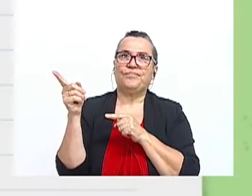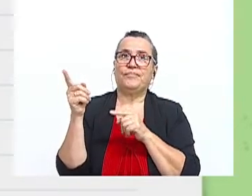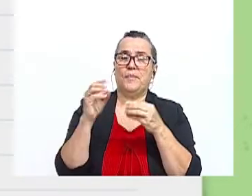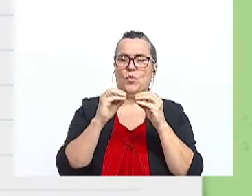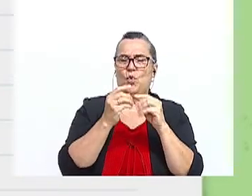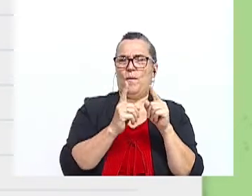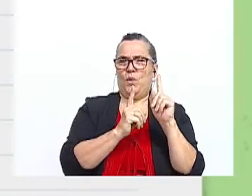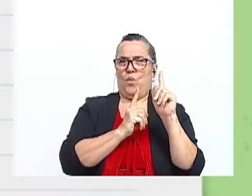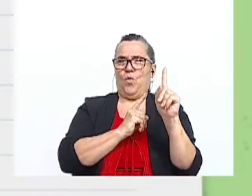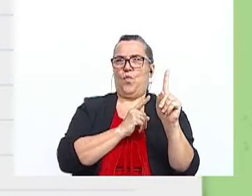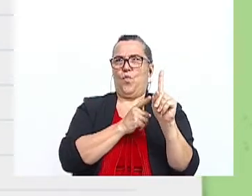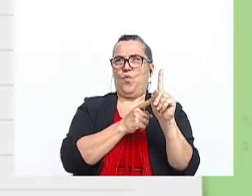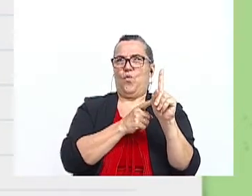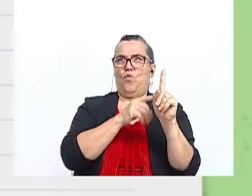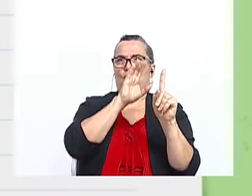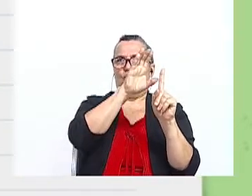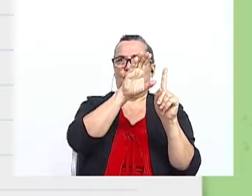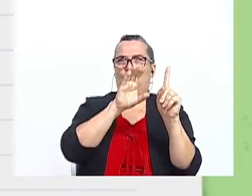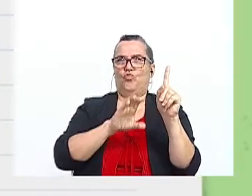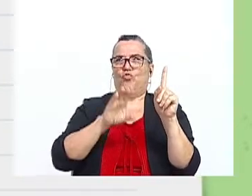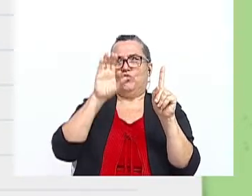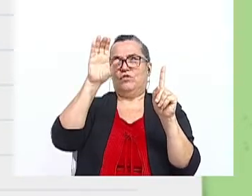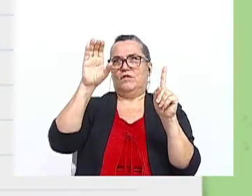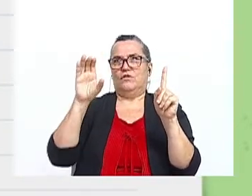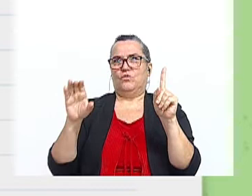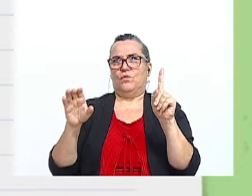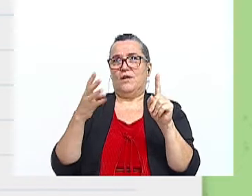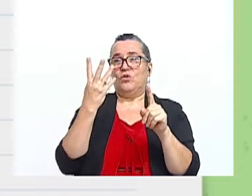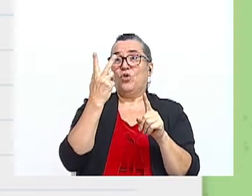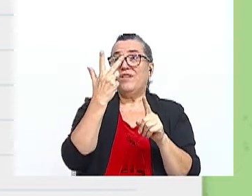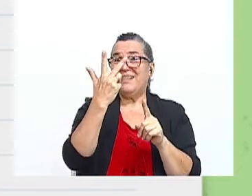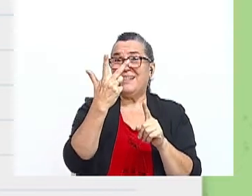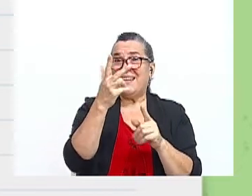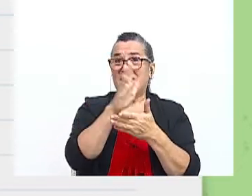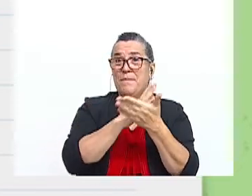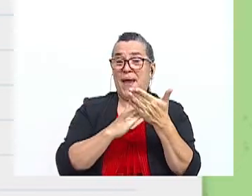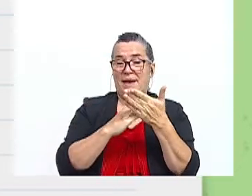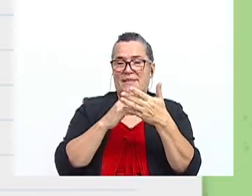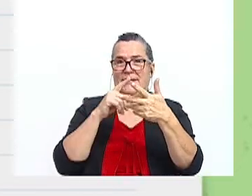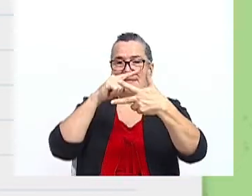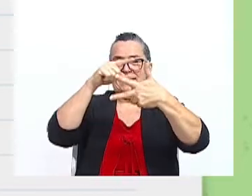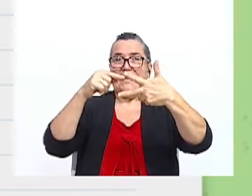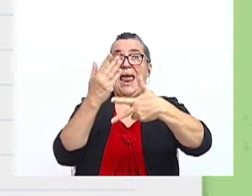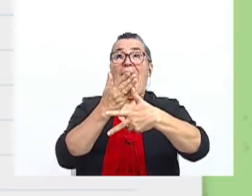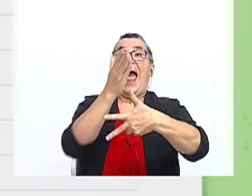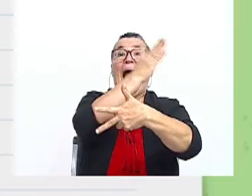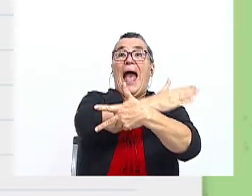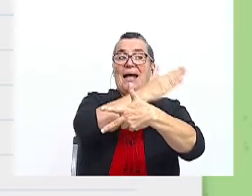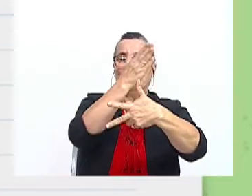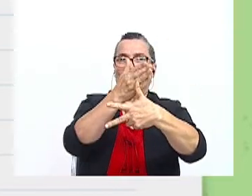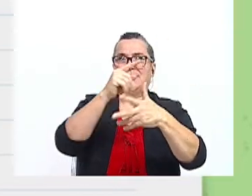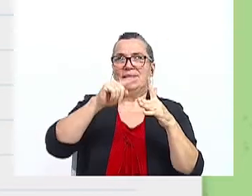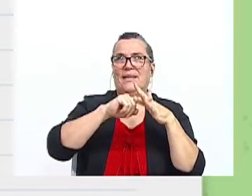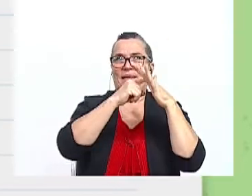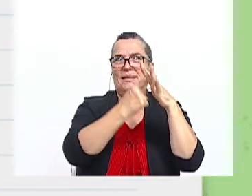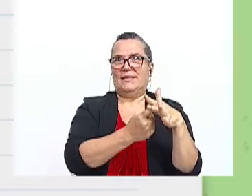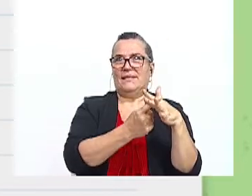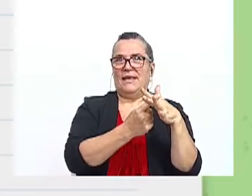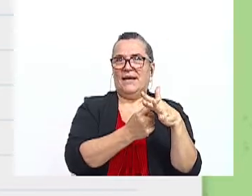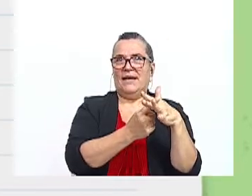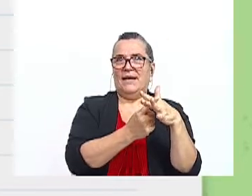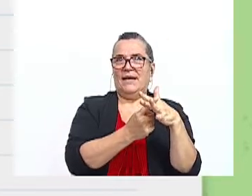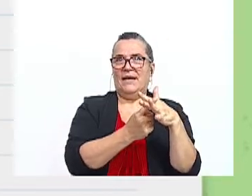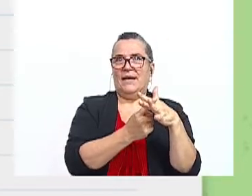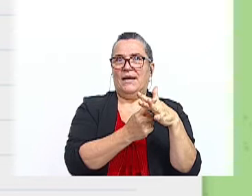Y vamos a dividirlo en 3 partes. Primero, el antes. Antes de iniciar a escribir,